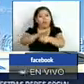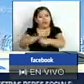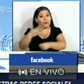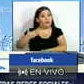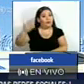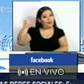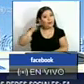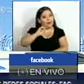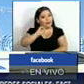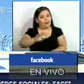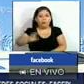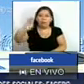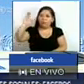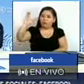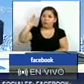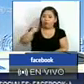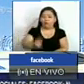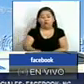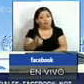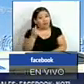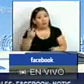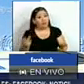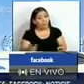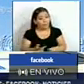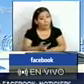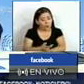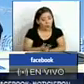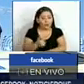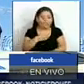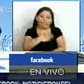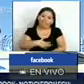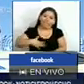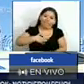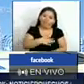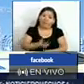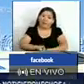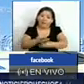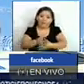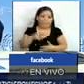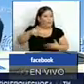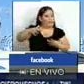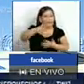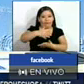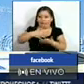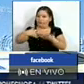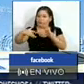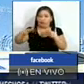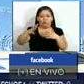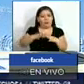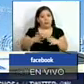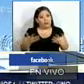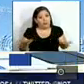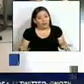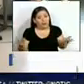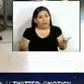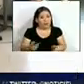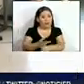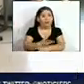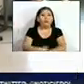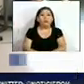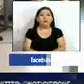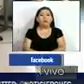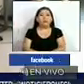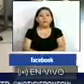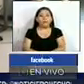dije en mi discurso, lo peor está aún por llegar. Siento decirlo, pero en este ambiente y condiciones tememos lo peor.